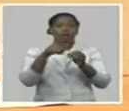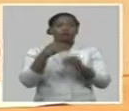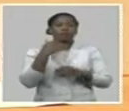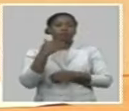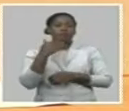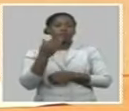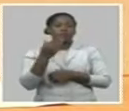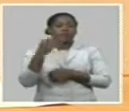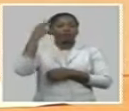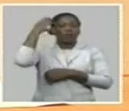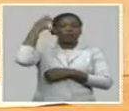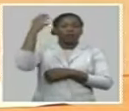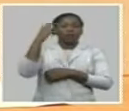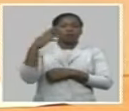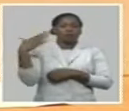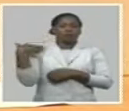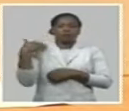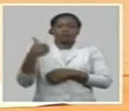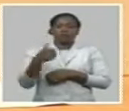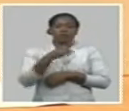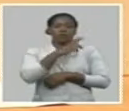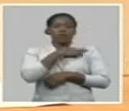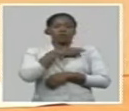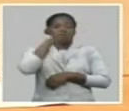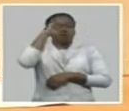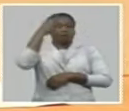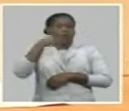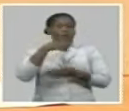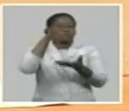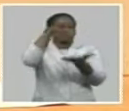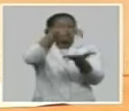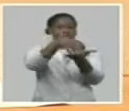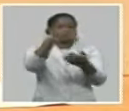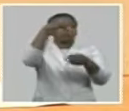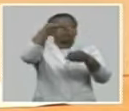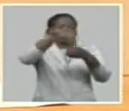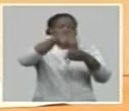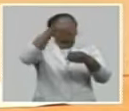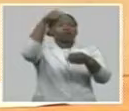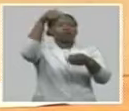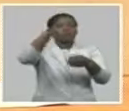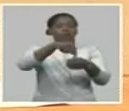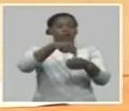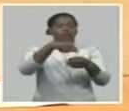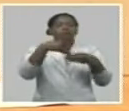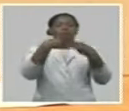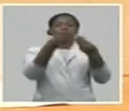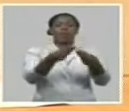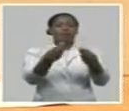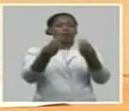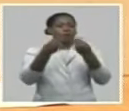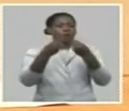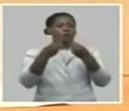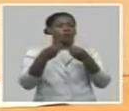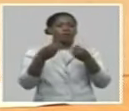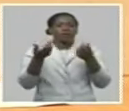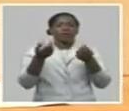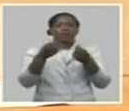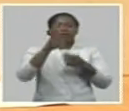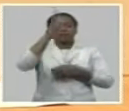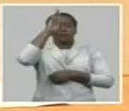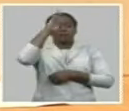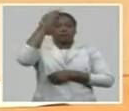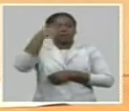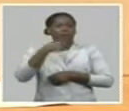gobierno administrativa de salud pública y se han creado las condiciones avituallamiento alimentación puestos médicos